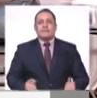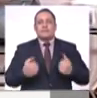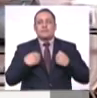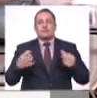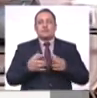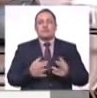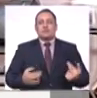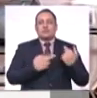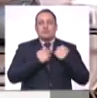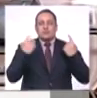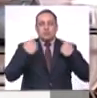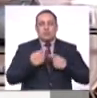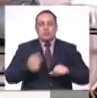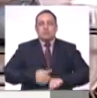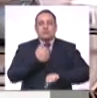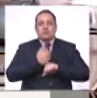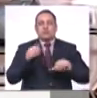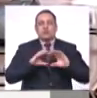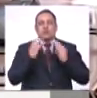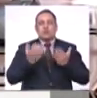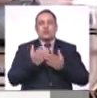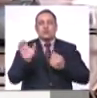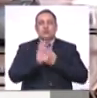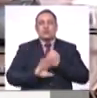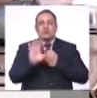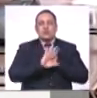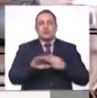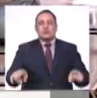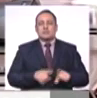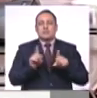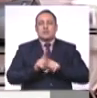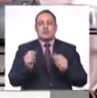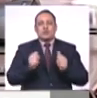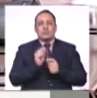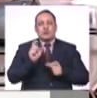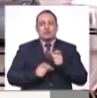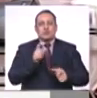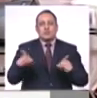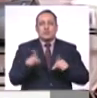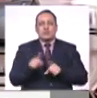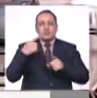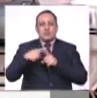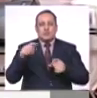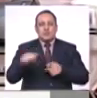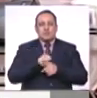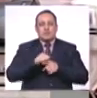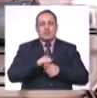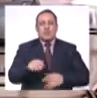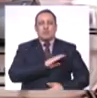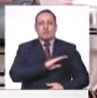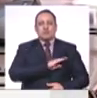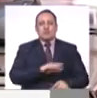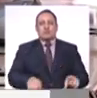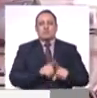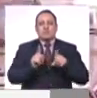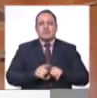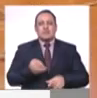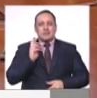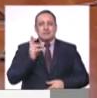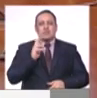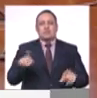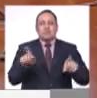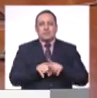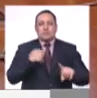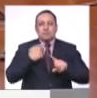Nuestro deber como legisladores es proteger a nuestros ciudadanos de estas prácticas abusivas y criminales.